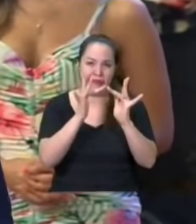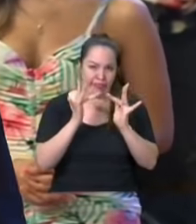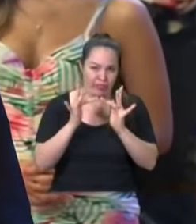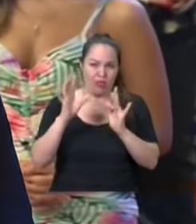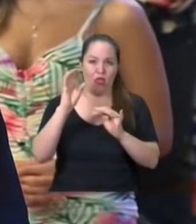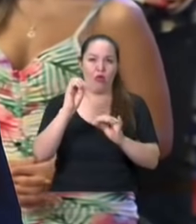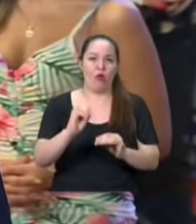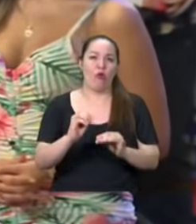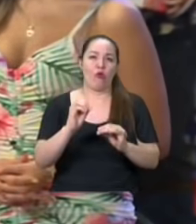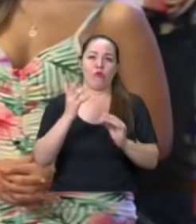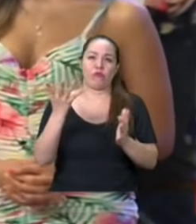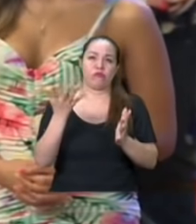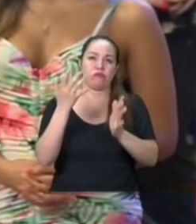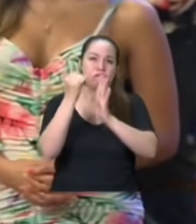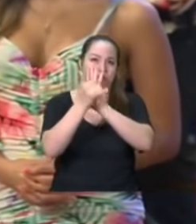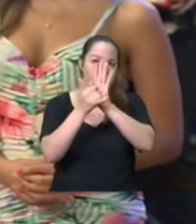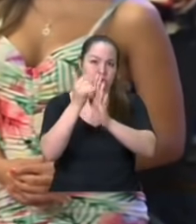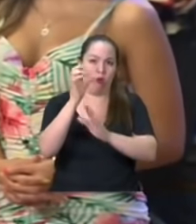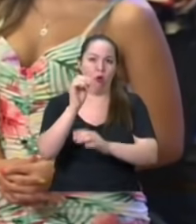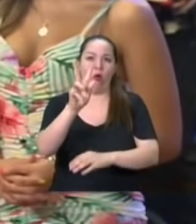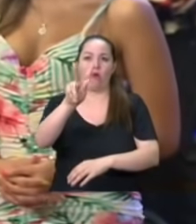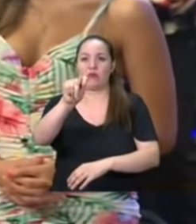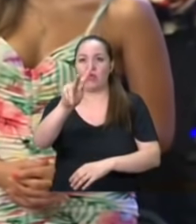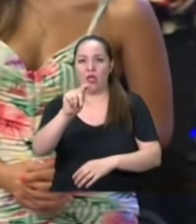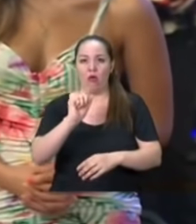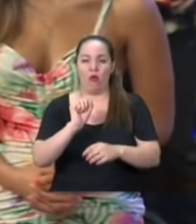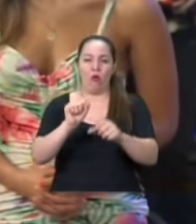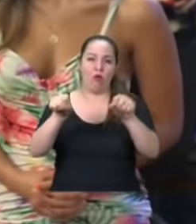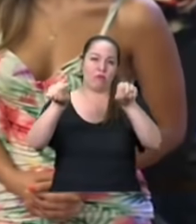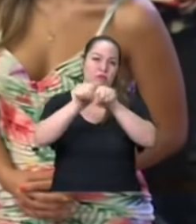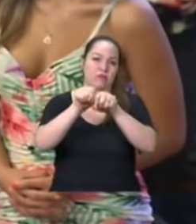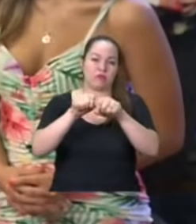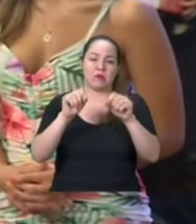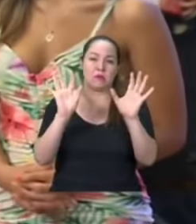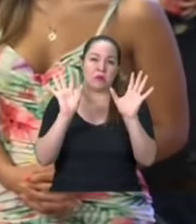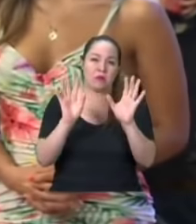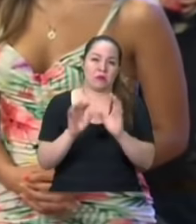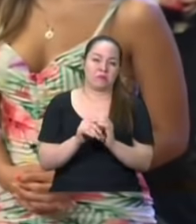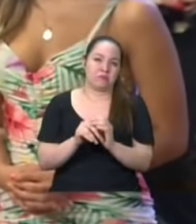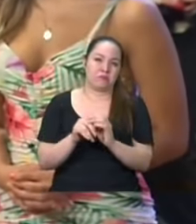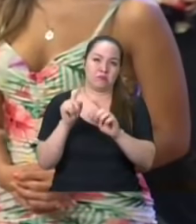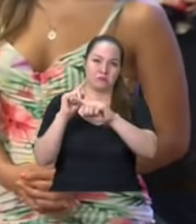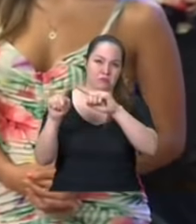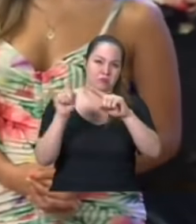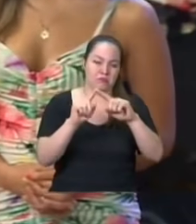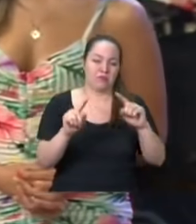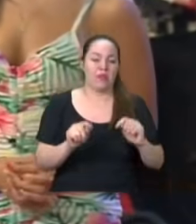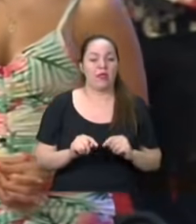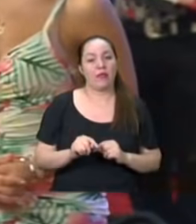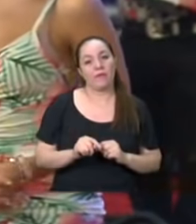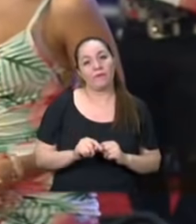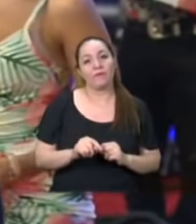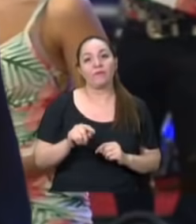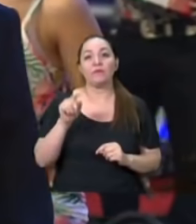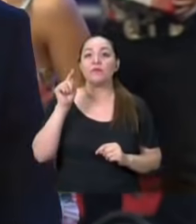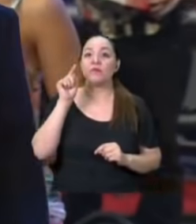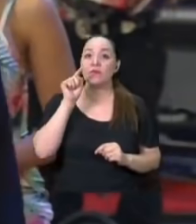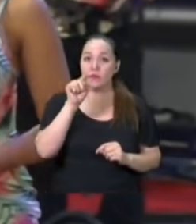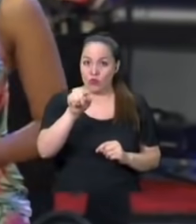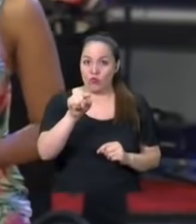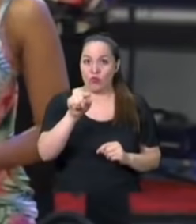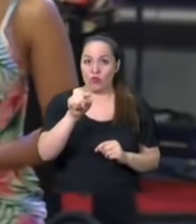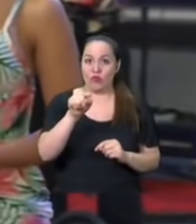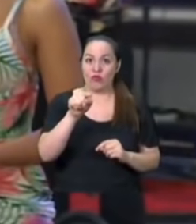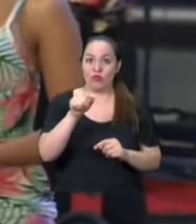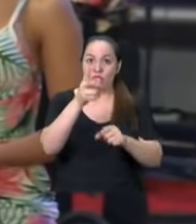algún sistema de televisión de paga o pirata, no sé. El caso es que quiero invitarte